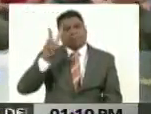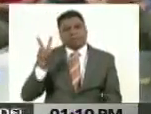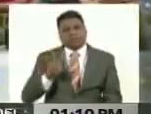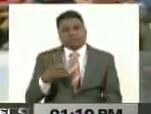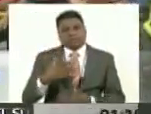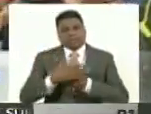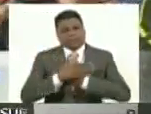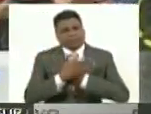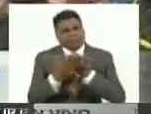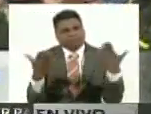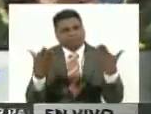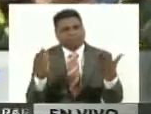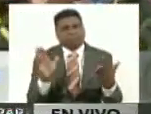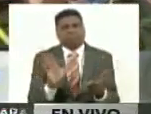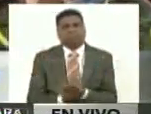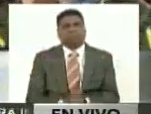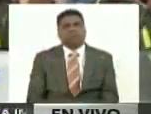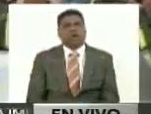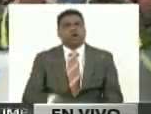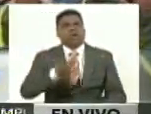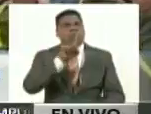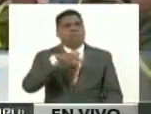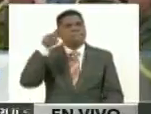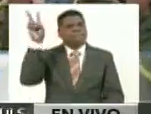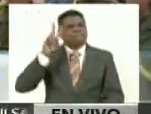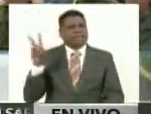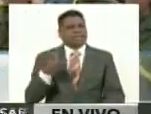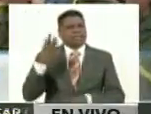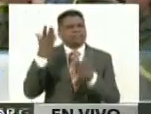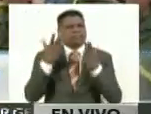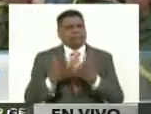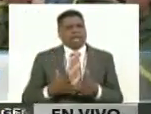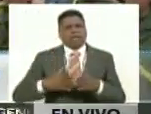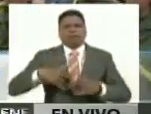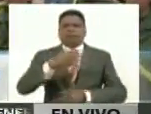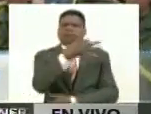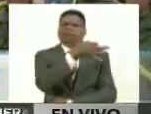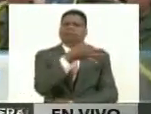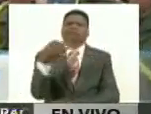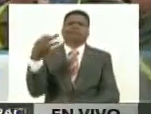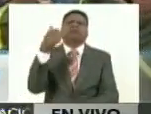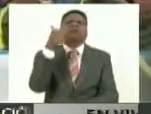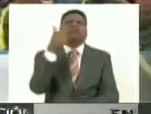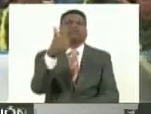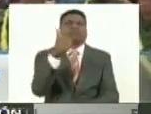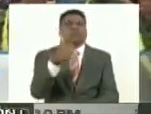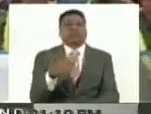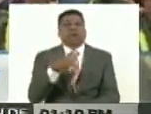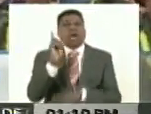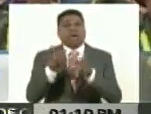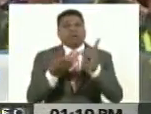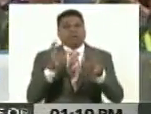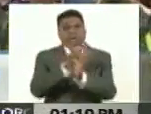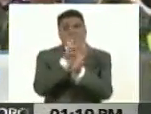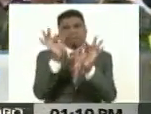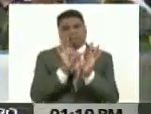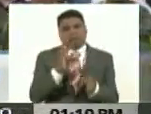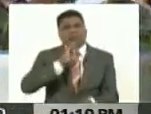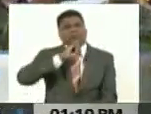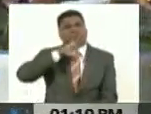Un venezolano excepcional que de alguna manera los